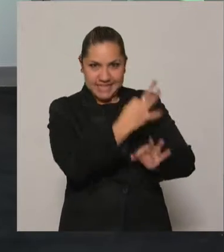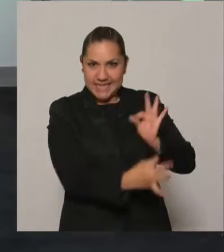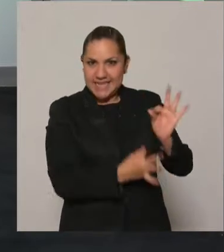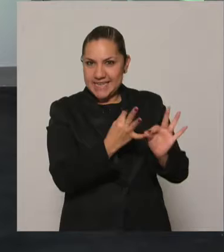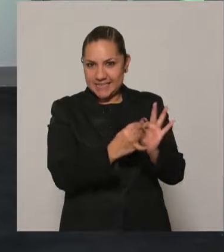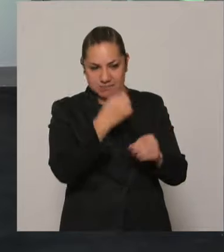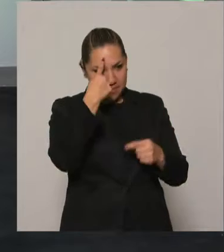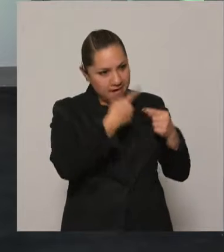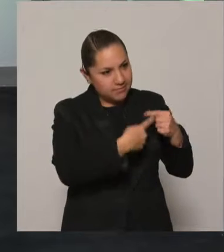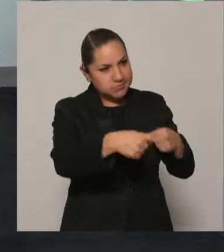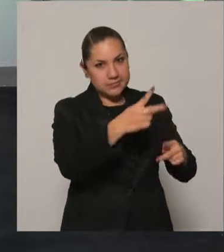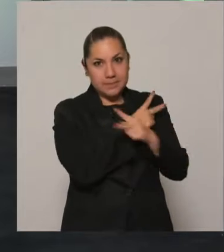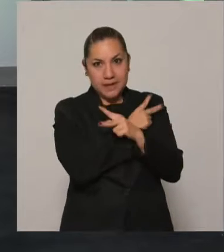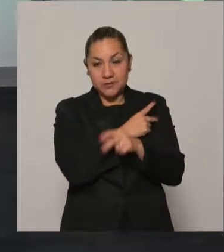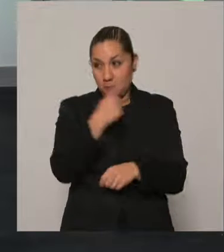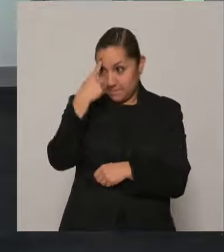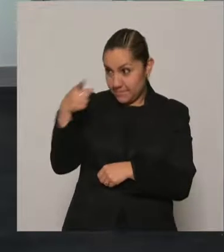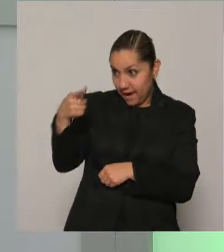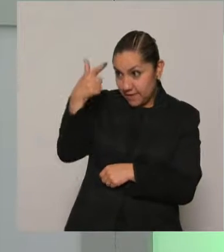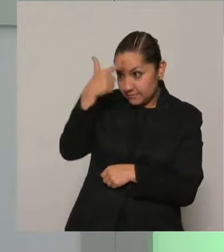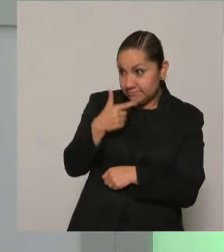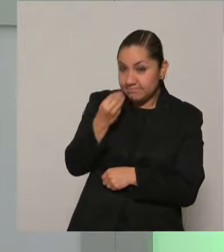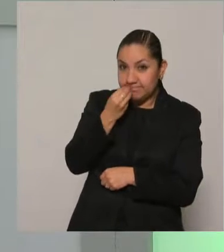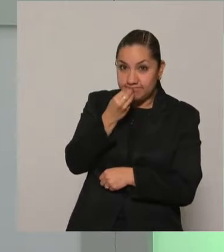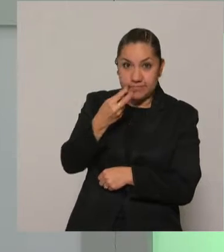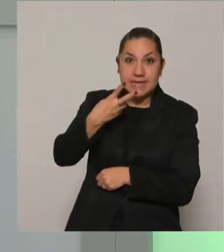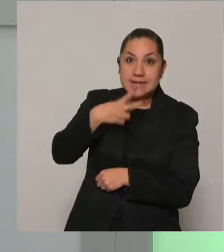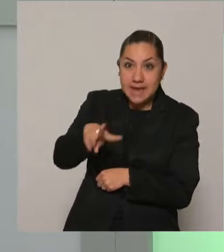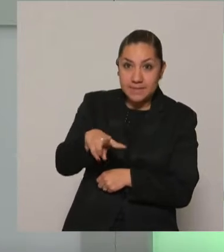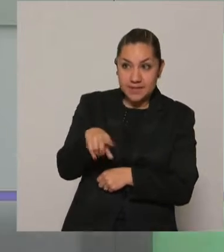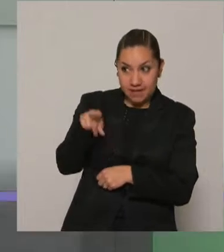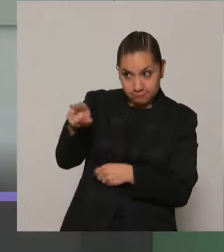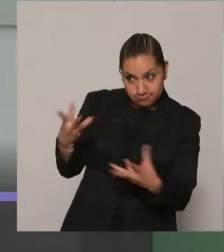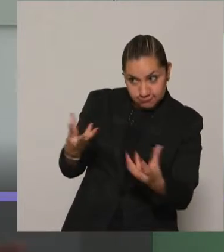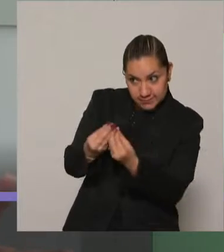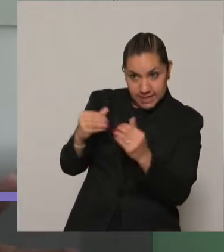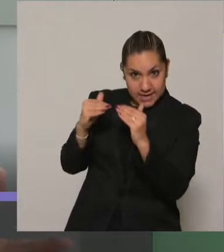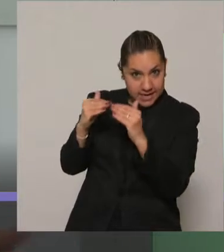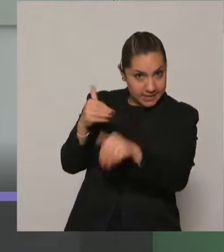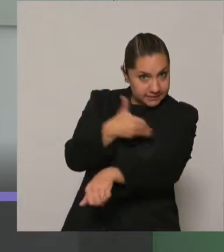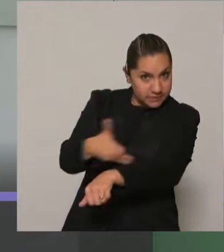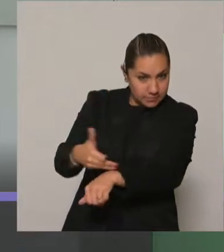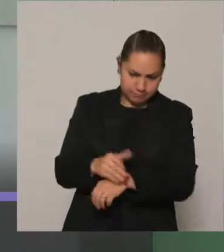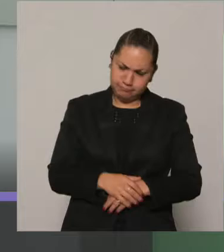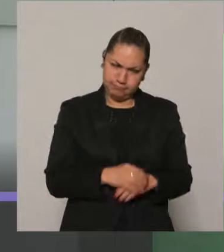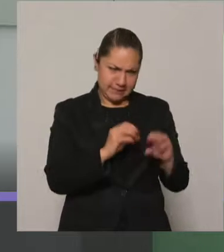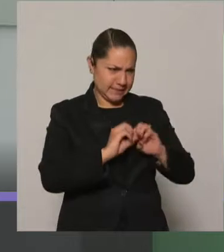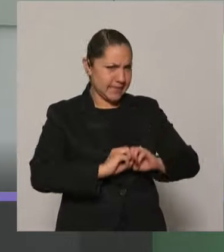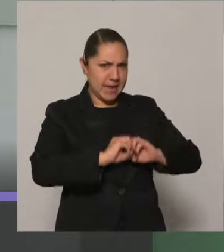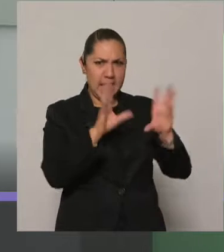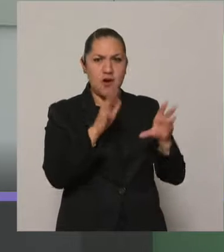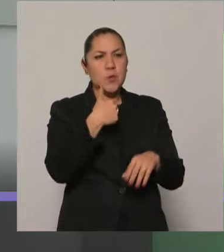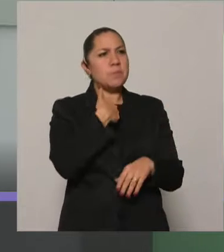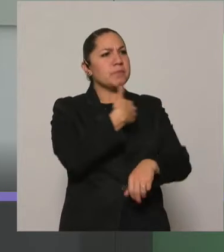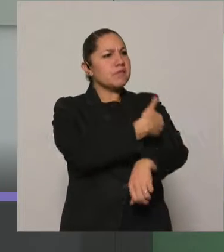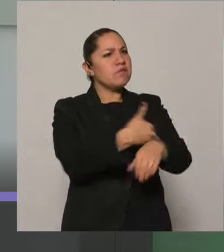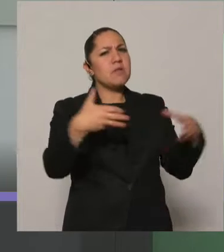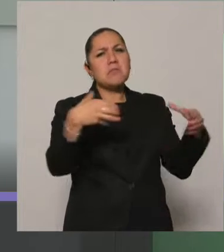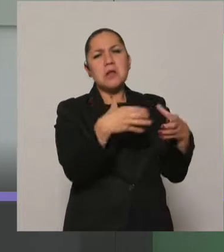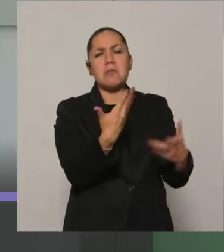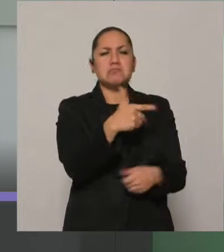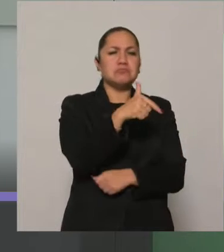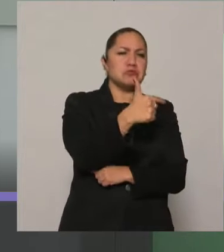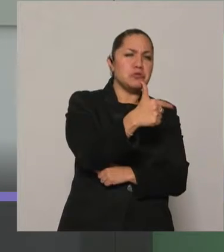de Navidad. ¿Festejan también. en casa? Sí, claro que sí. Celebramos en familia. 12, 15 personas. ¿Sí? Nos vamos a